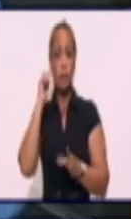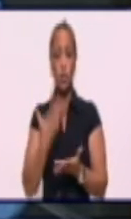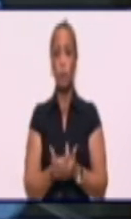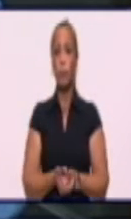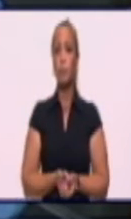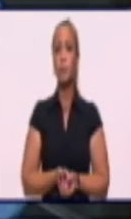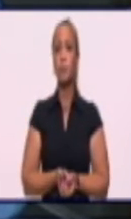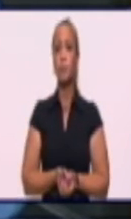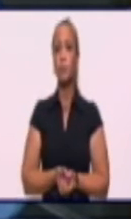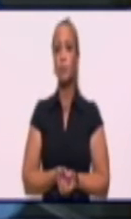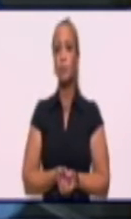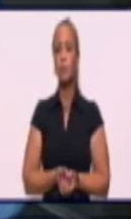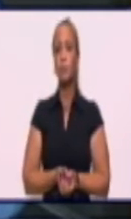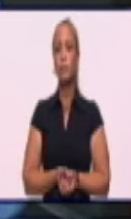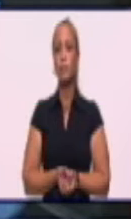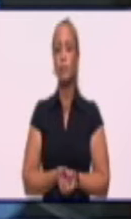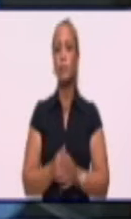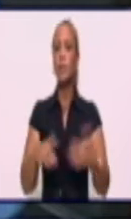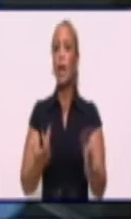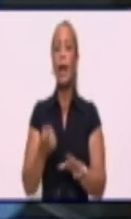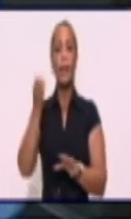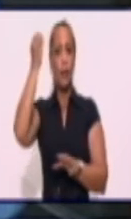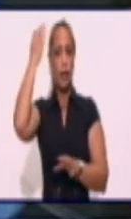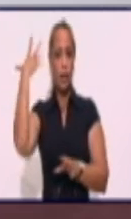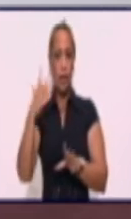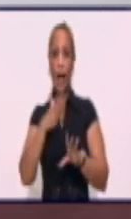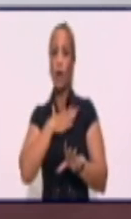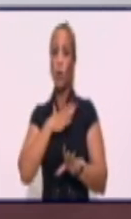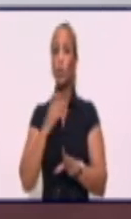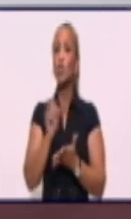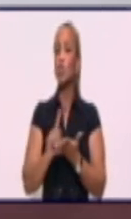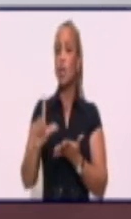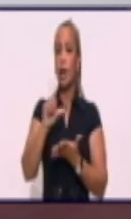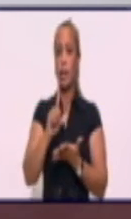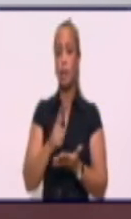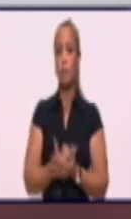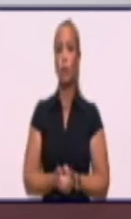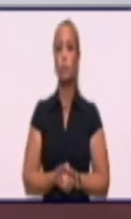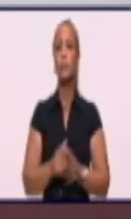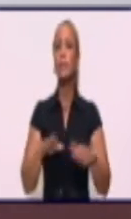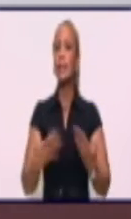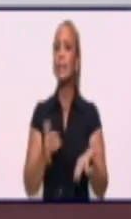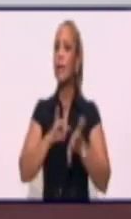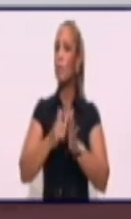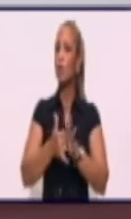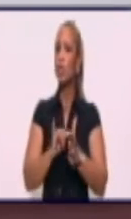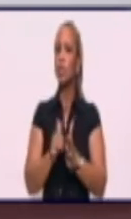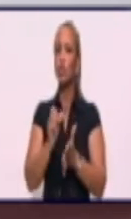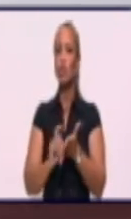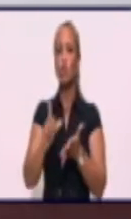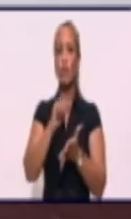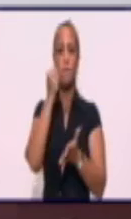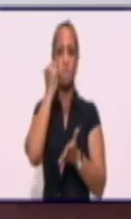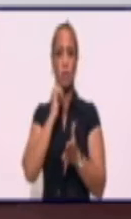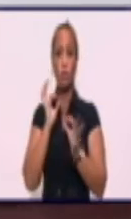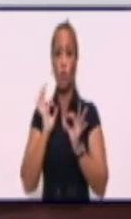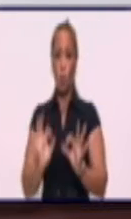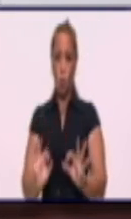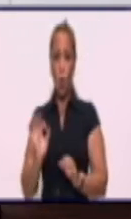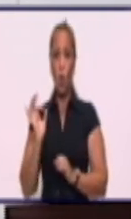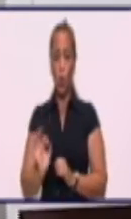en apoyo a la revolución, a Díaz-Canel, a nuestro socialismo, que es el proyecto social más justo que